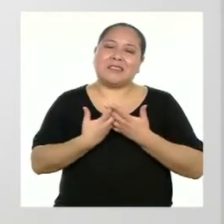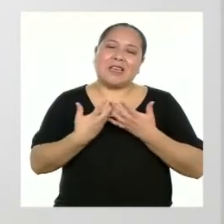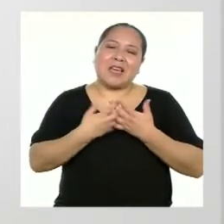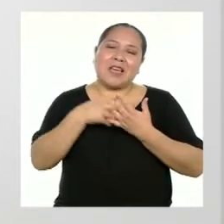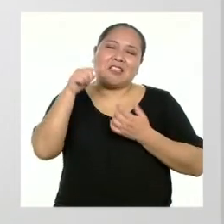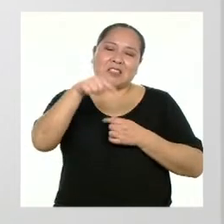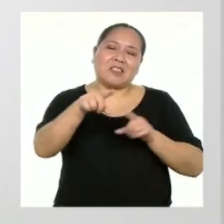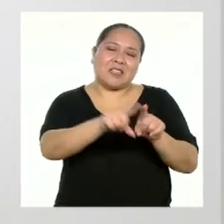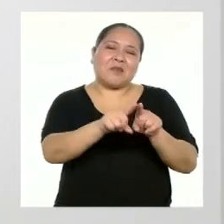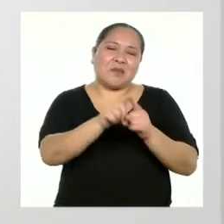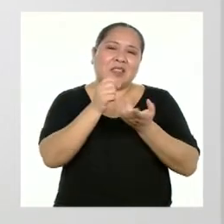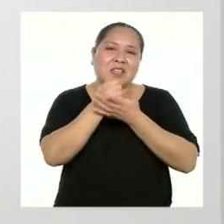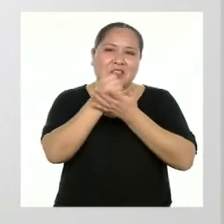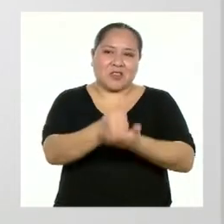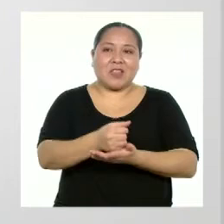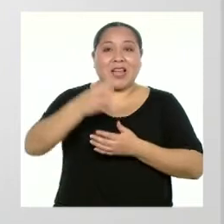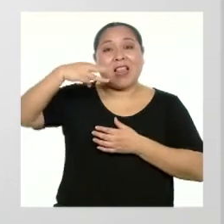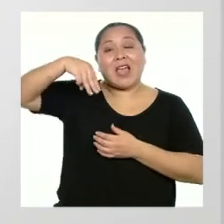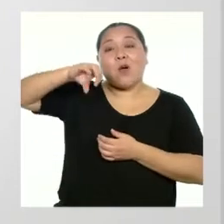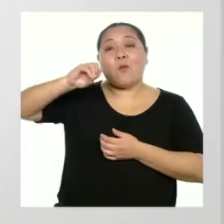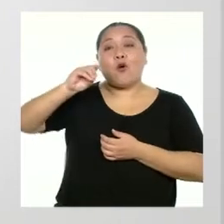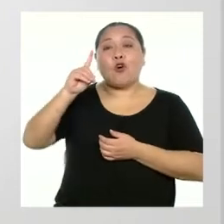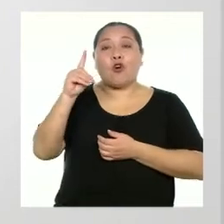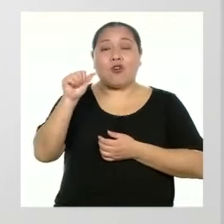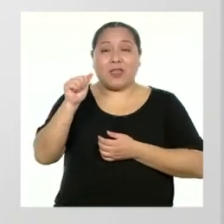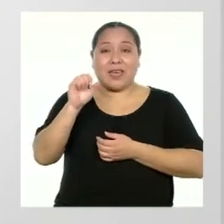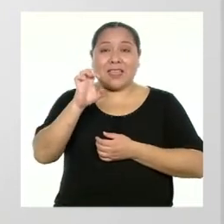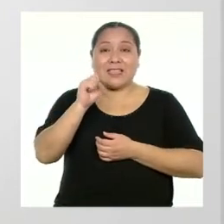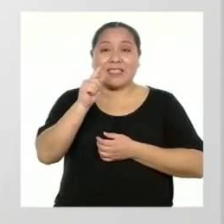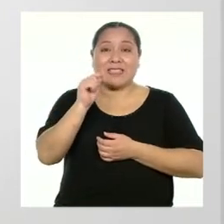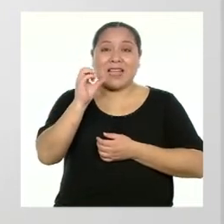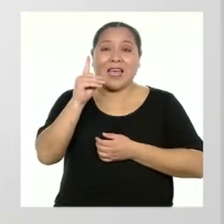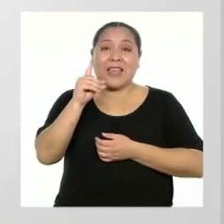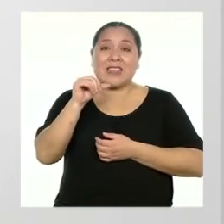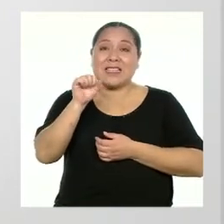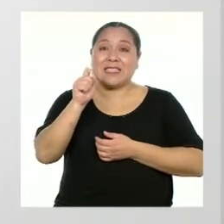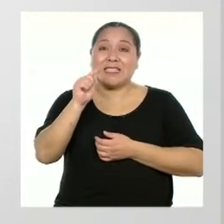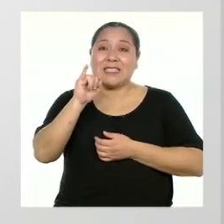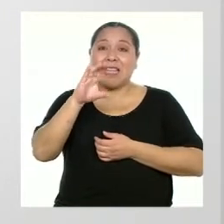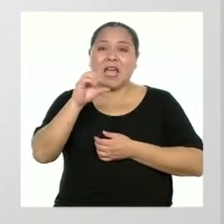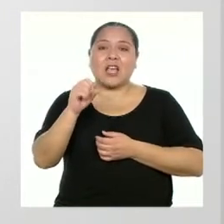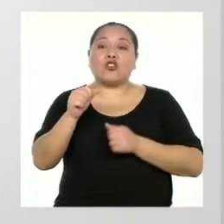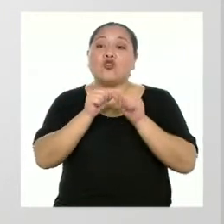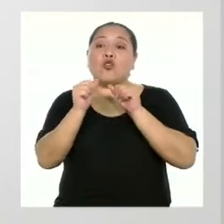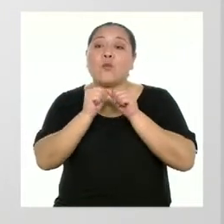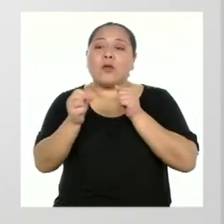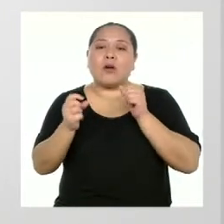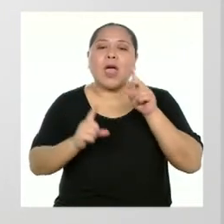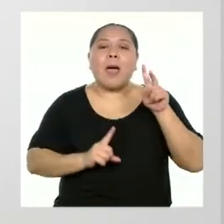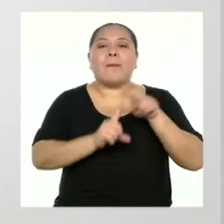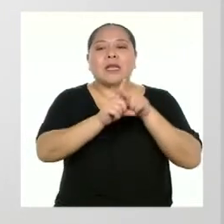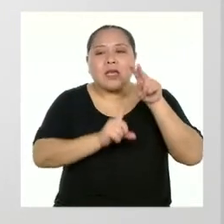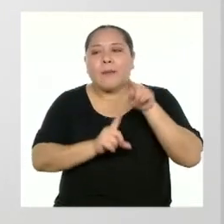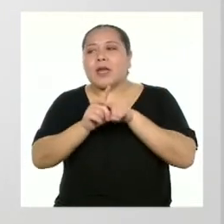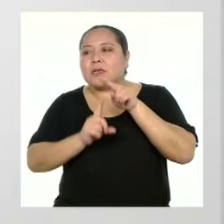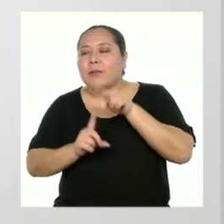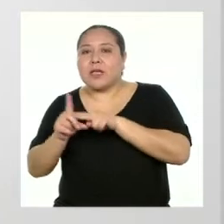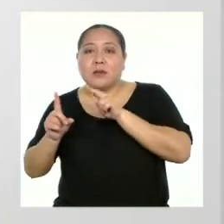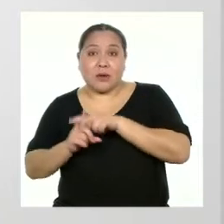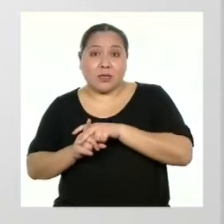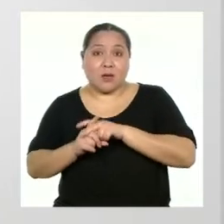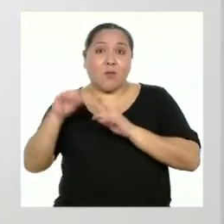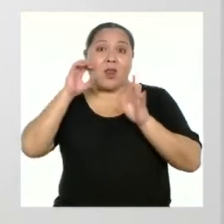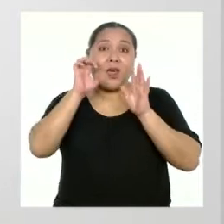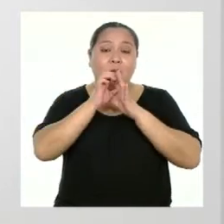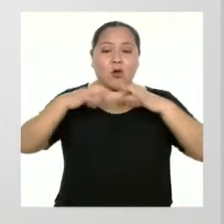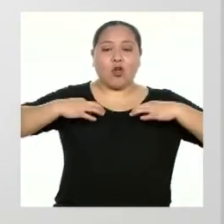ayuda. La moda en estadística es el valor del conjunto de datos que aparece con mayor frecuencia, como un atuendo de moda que de pronto